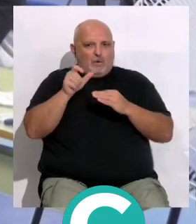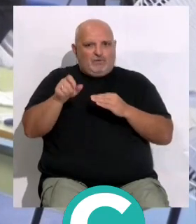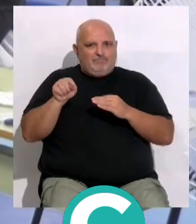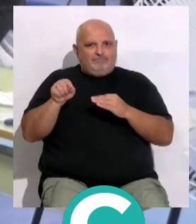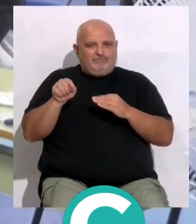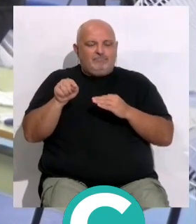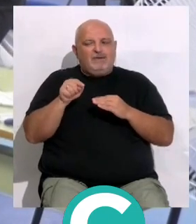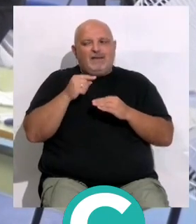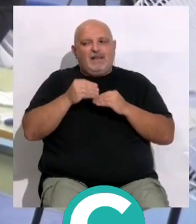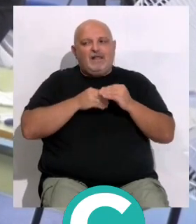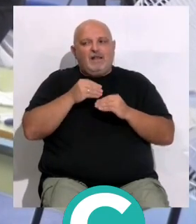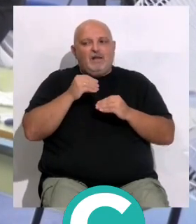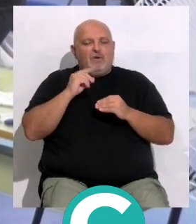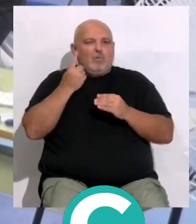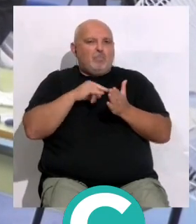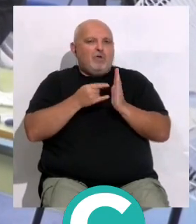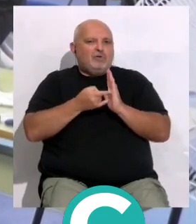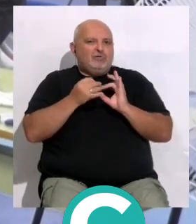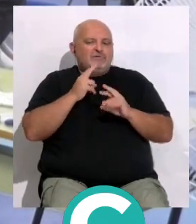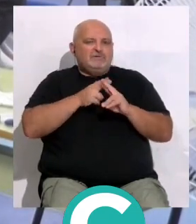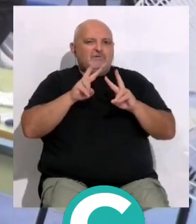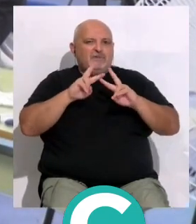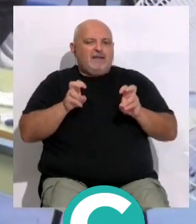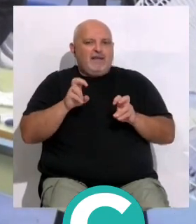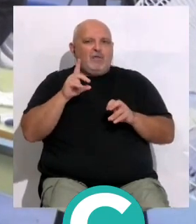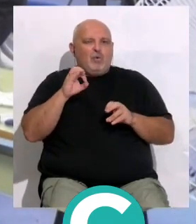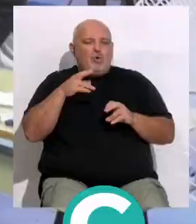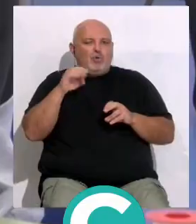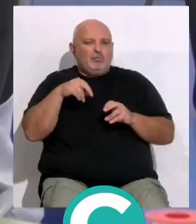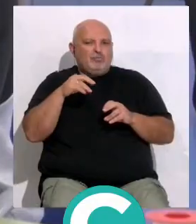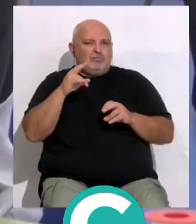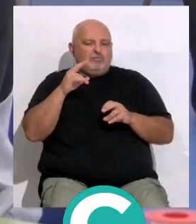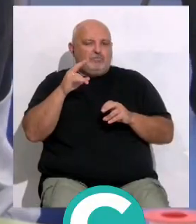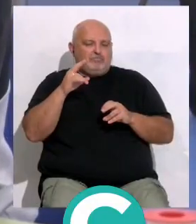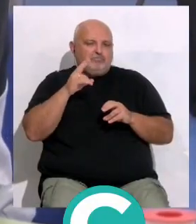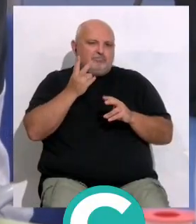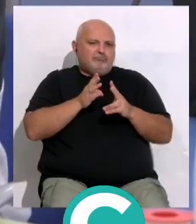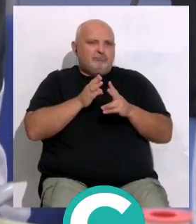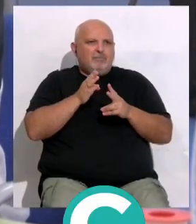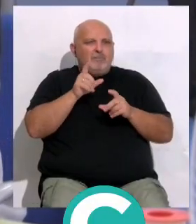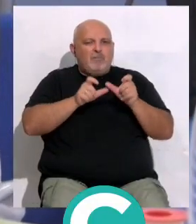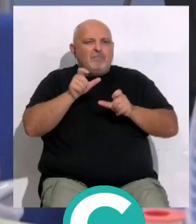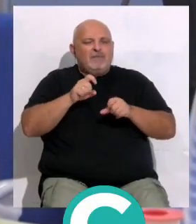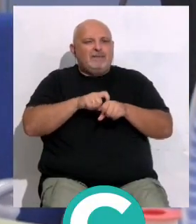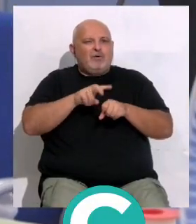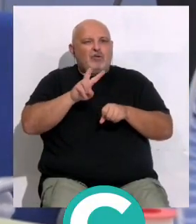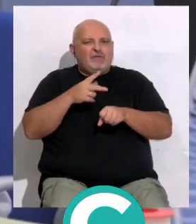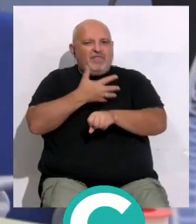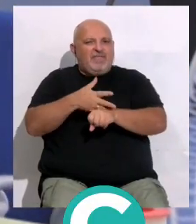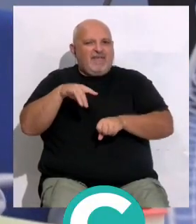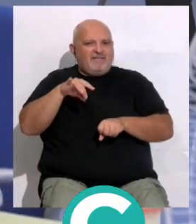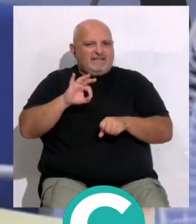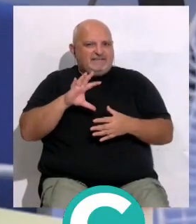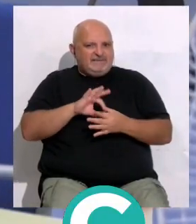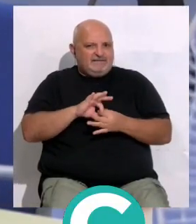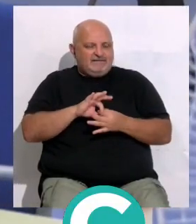este caso, lo que llevamos en marcha es un proyecto que se llama Eduglution y Apetex, y trabajamos con personas con diabetes tipo 2.